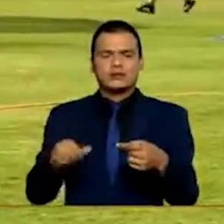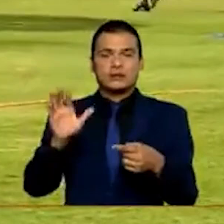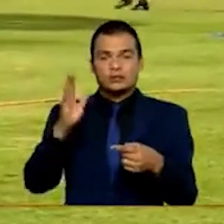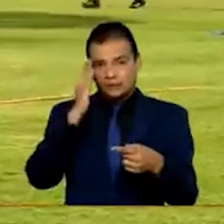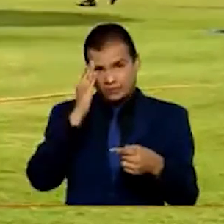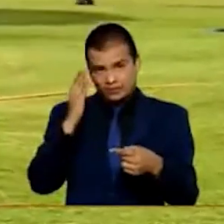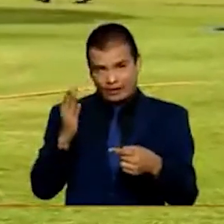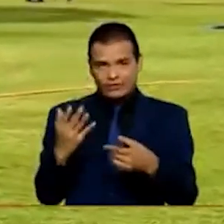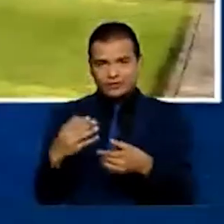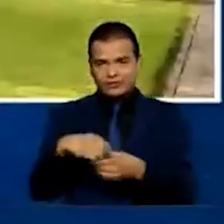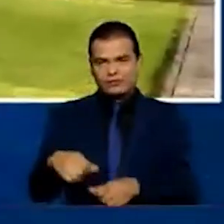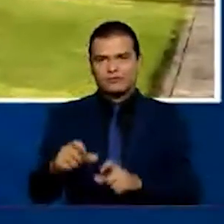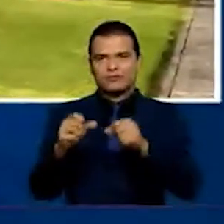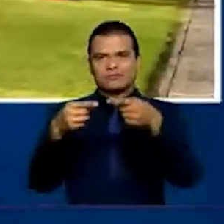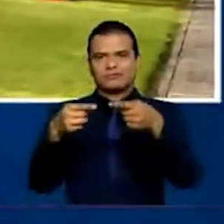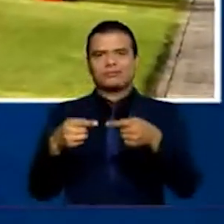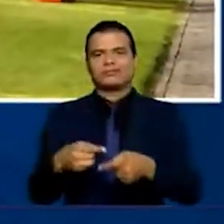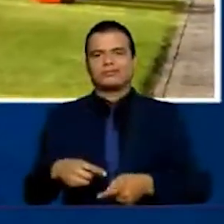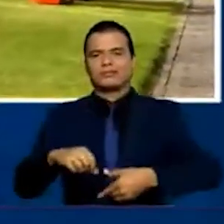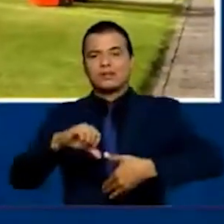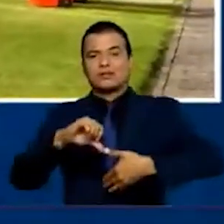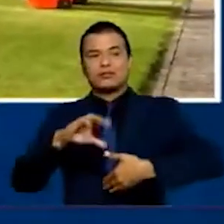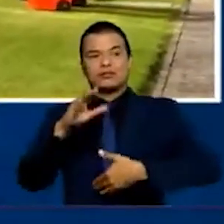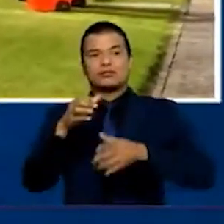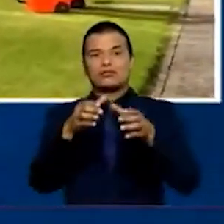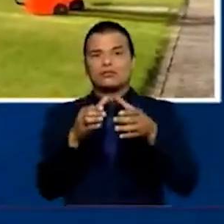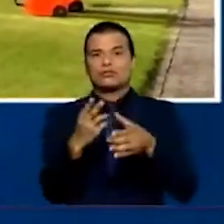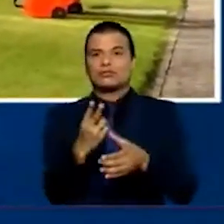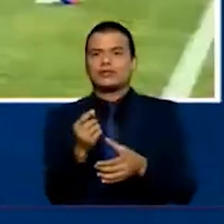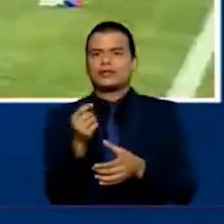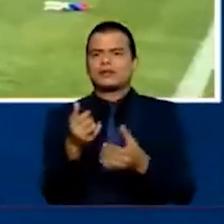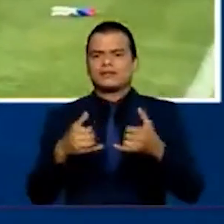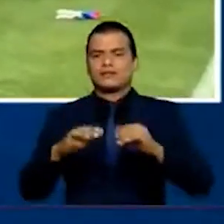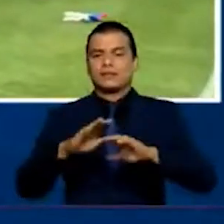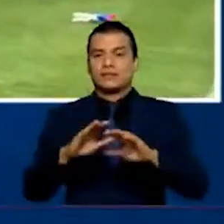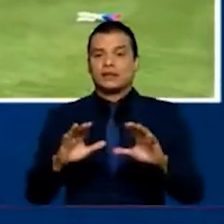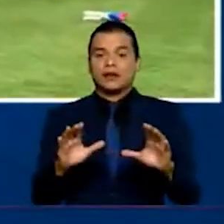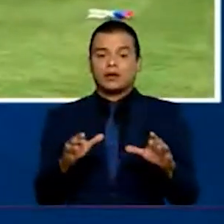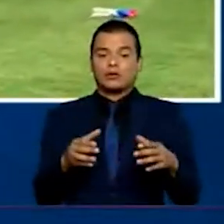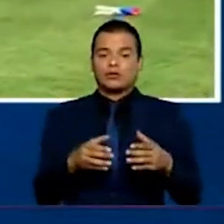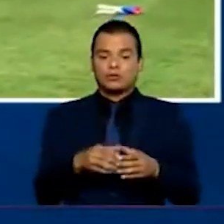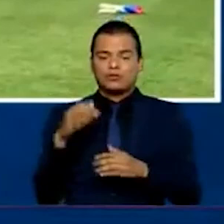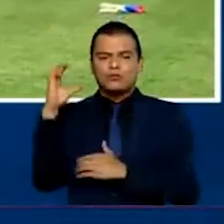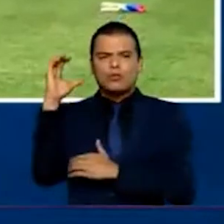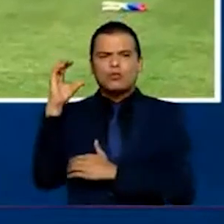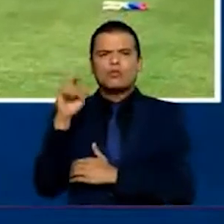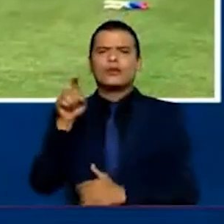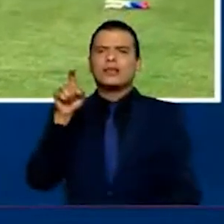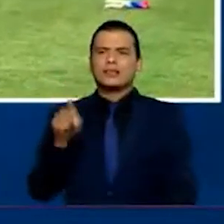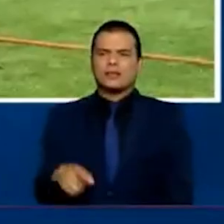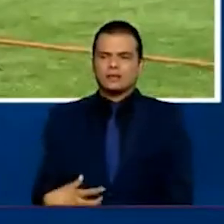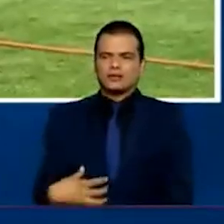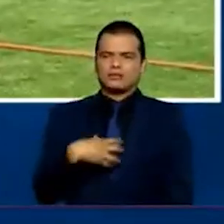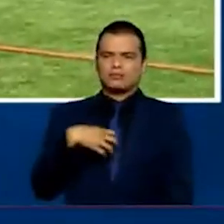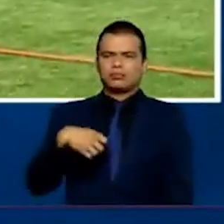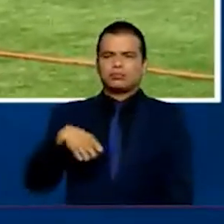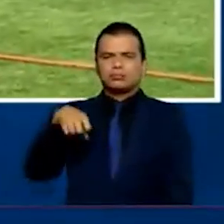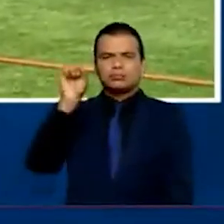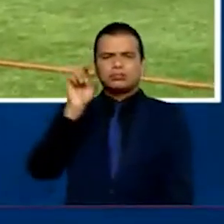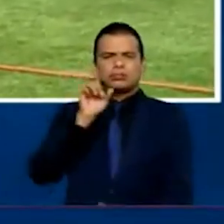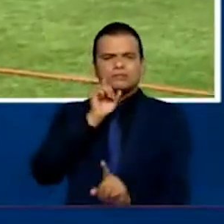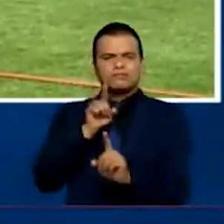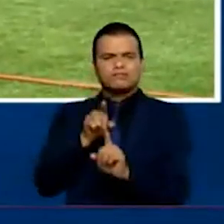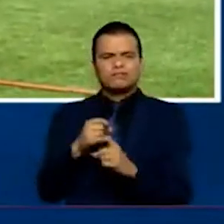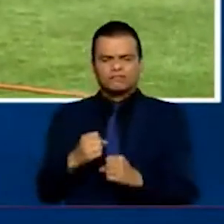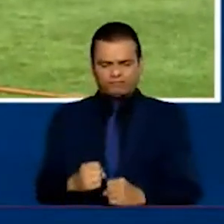de este Sudamericano Sub-20 que está llegando a su fin. Importante para todo el plantel terminar con una victoria para seguir